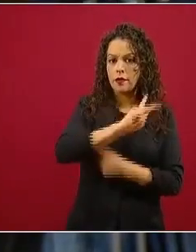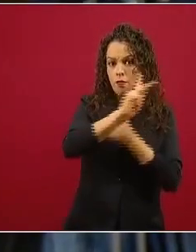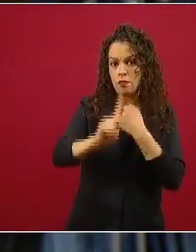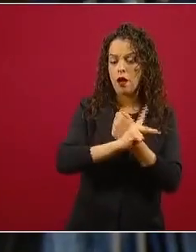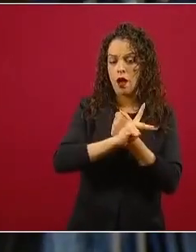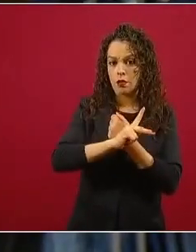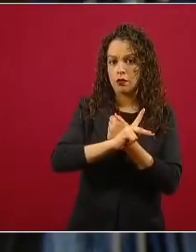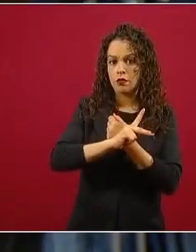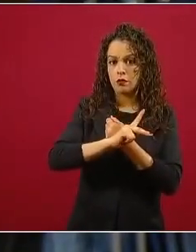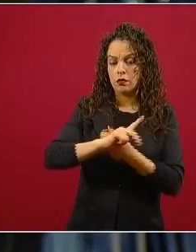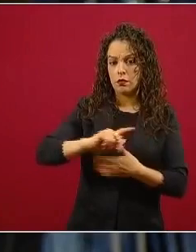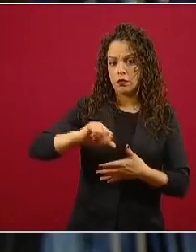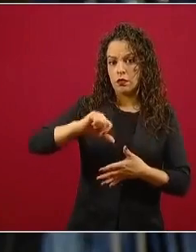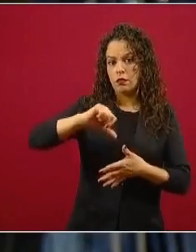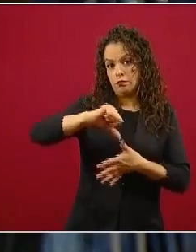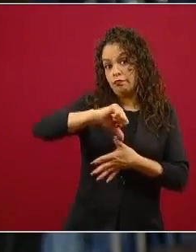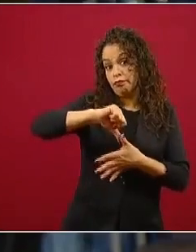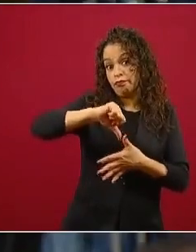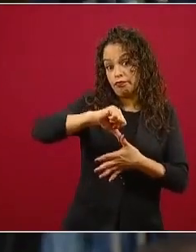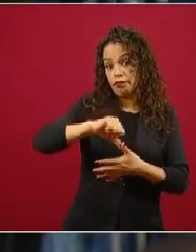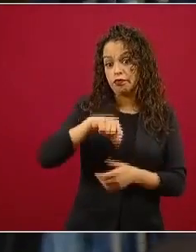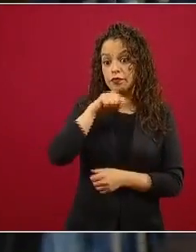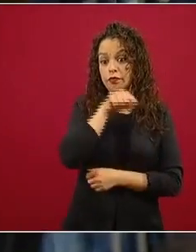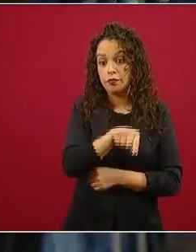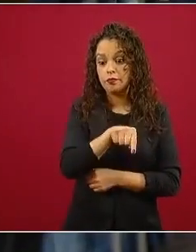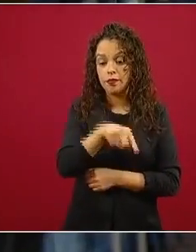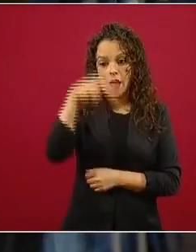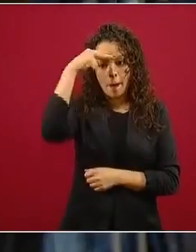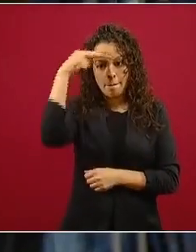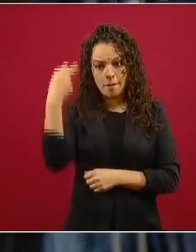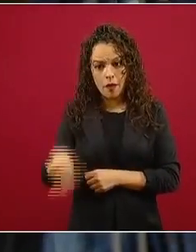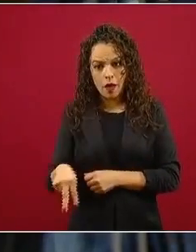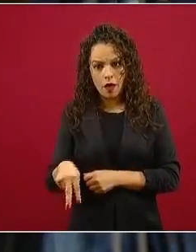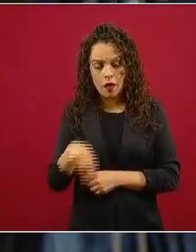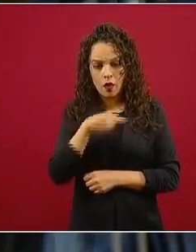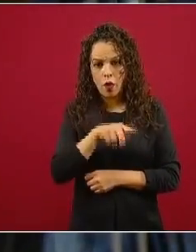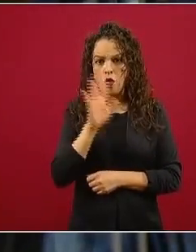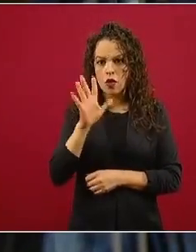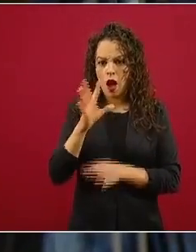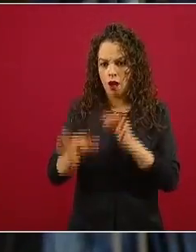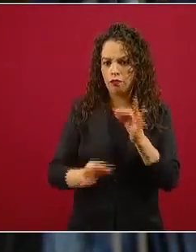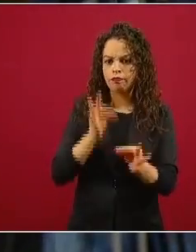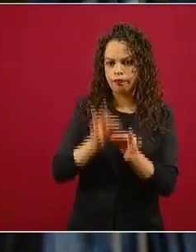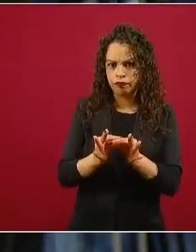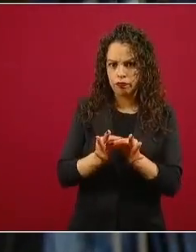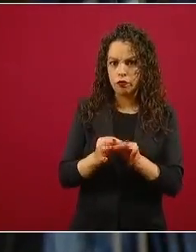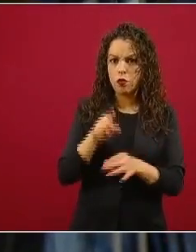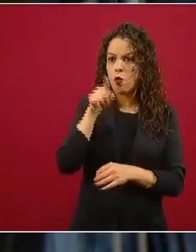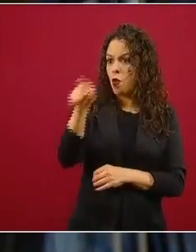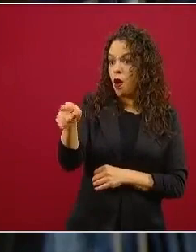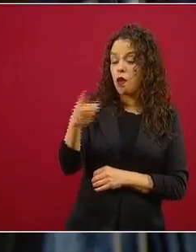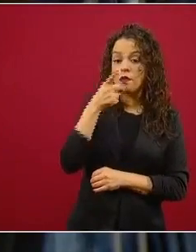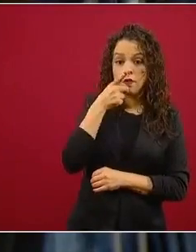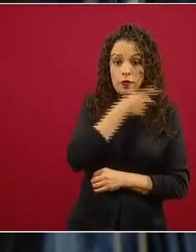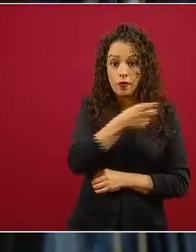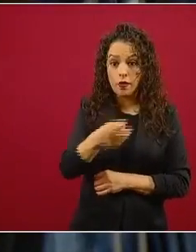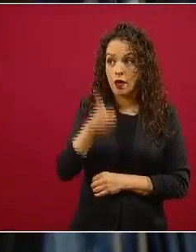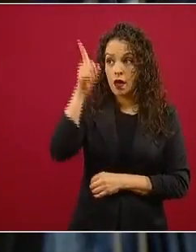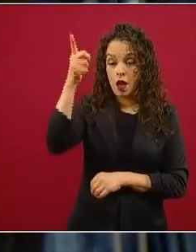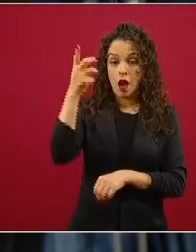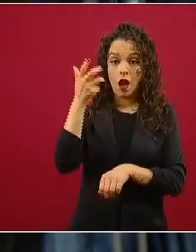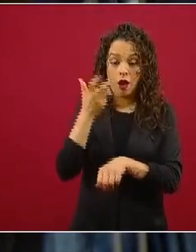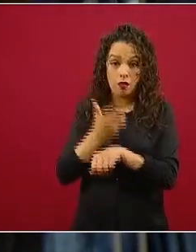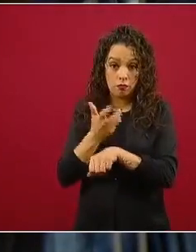cumplió con programas, con capital, y usted nos decía que los Estados Unidos hicieron el ofrecimiento pero